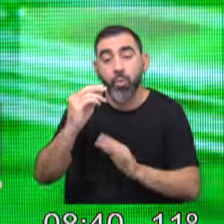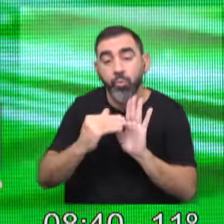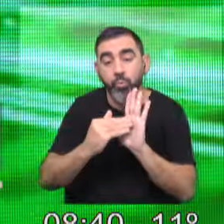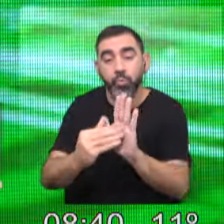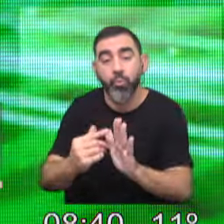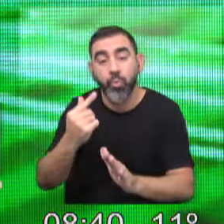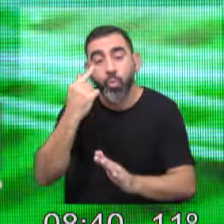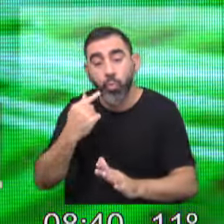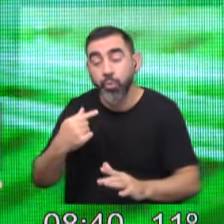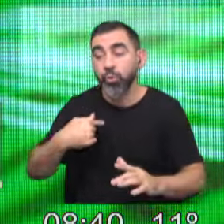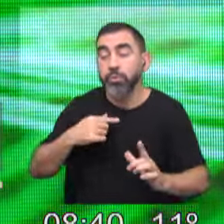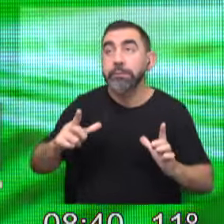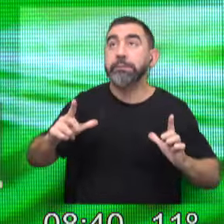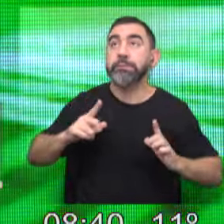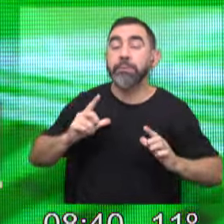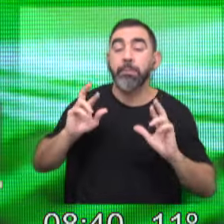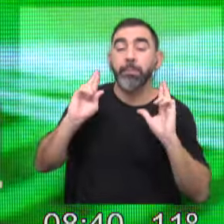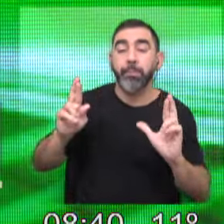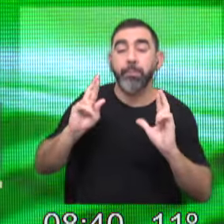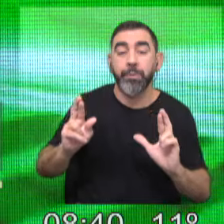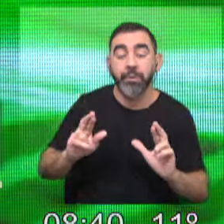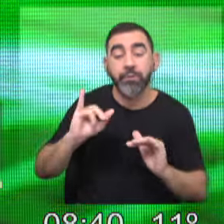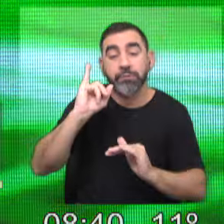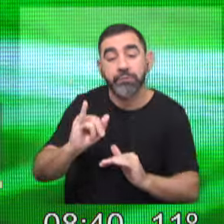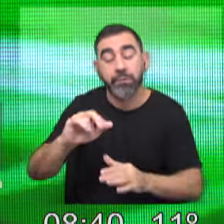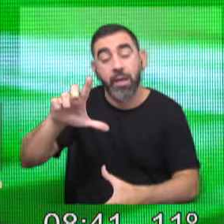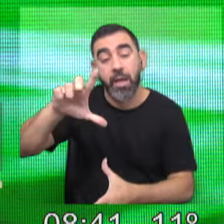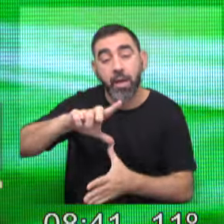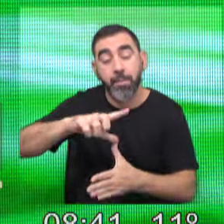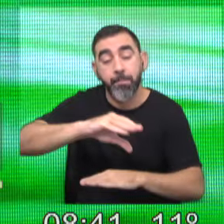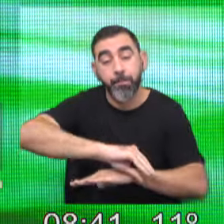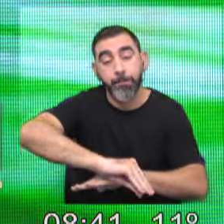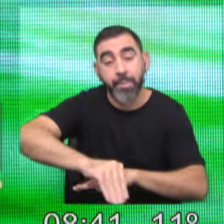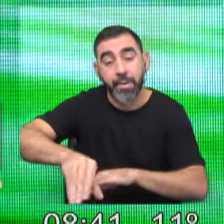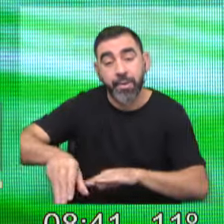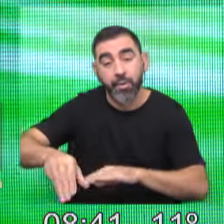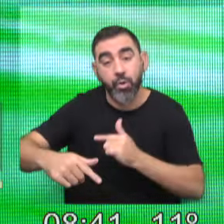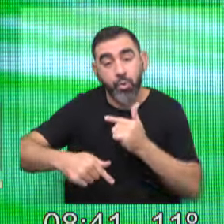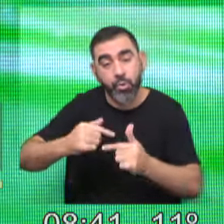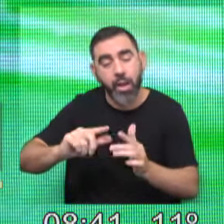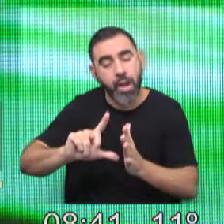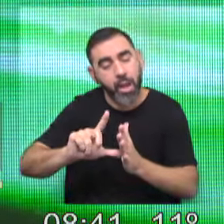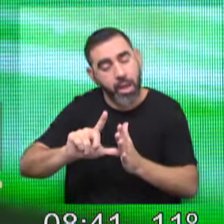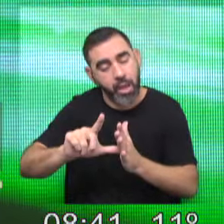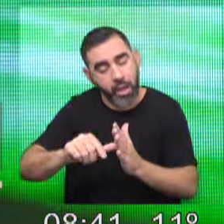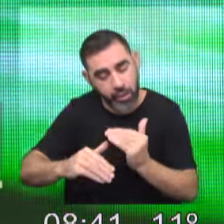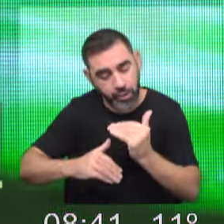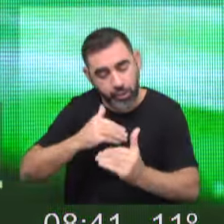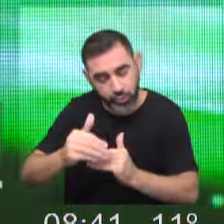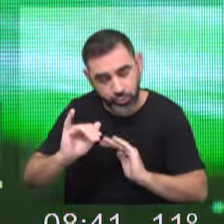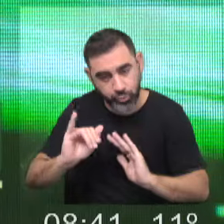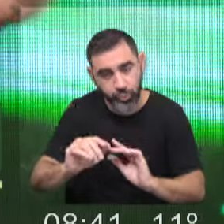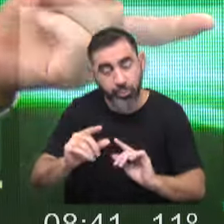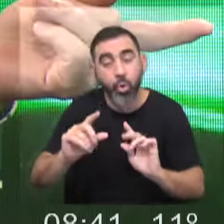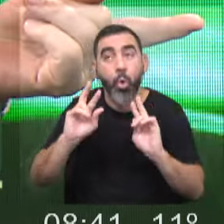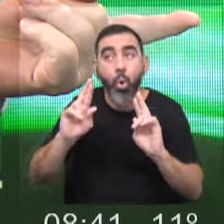tengo la esperanza de que efectivamente América Latina y el Caribe siga, aunque es muy lento, siga